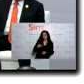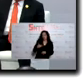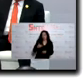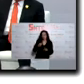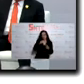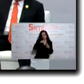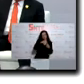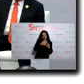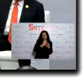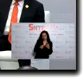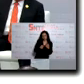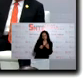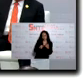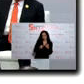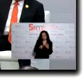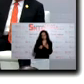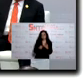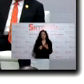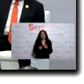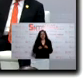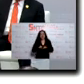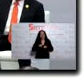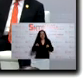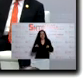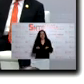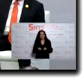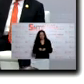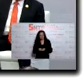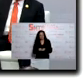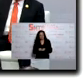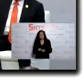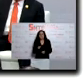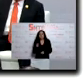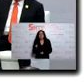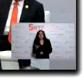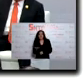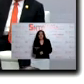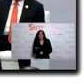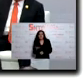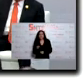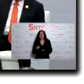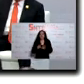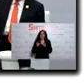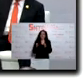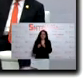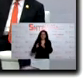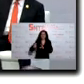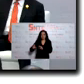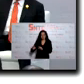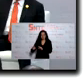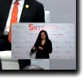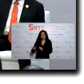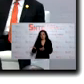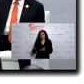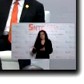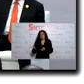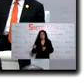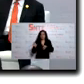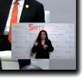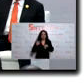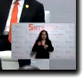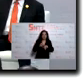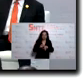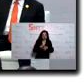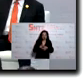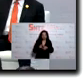climas emocional del aula. ¿Y qué es lo que es esto del clima emocional del aula? Es el tipo de vínculo que hay entre los alumnos